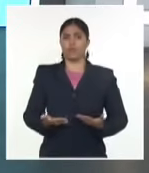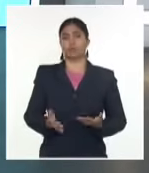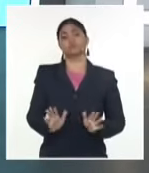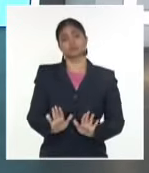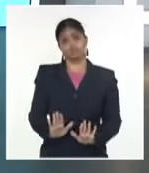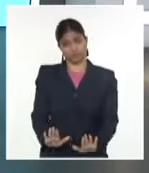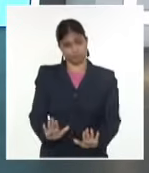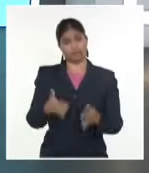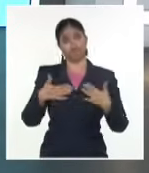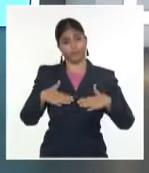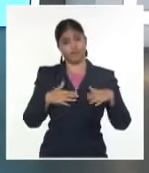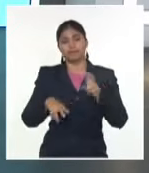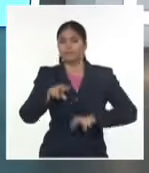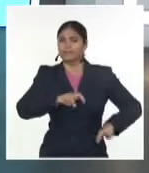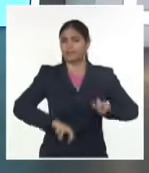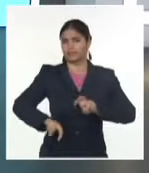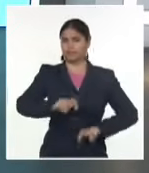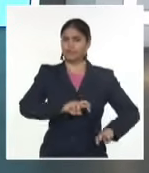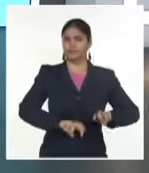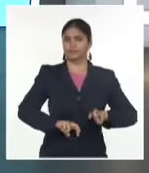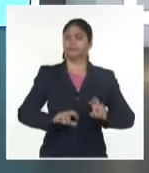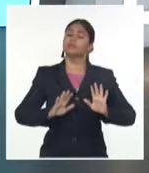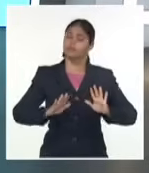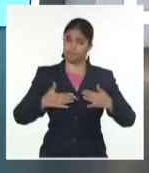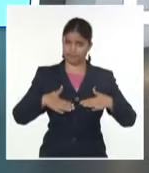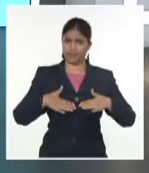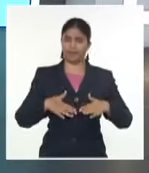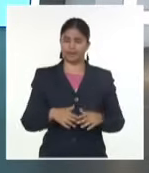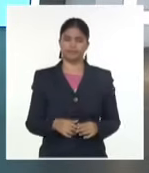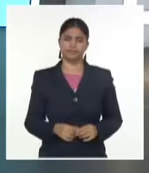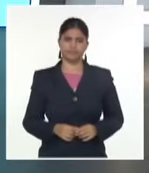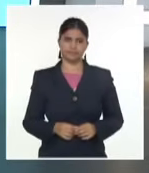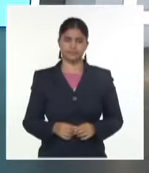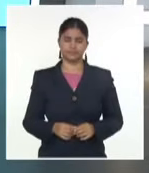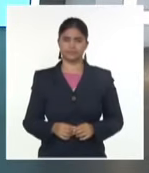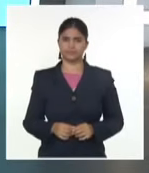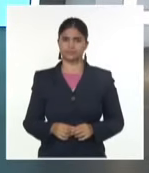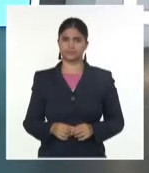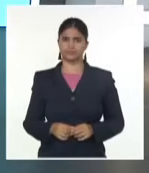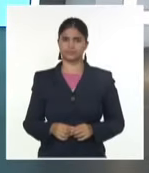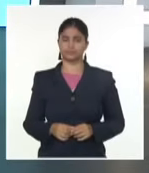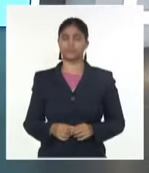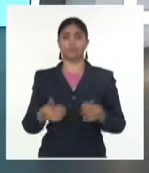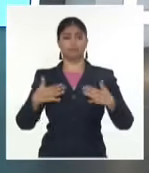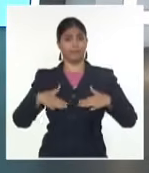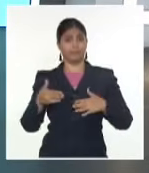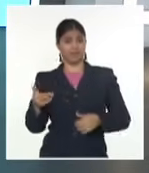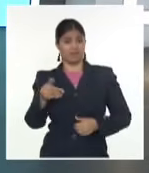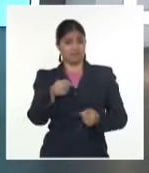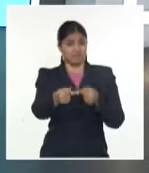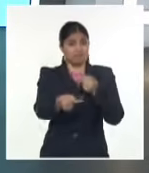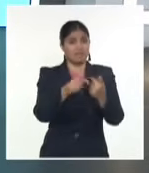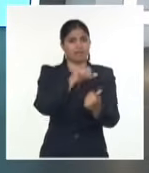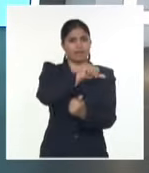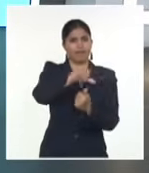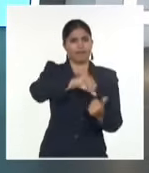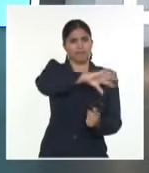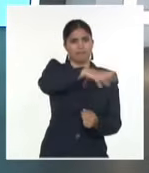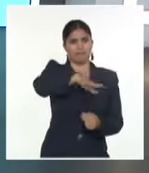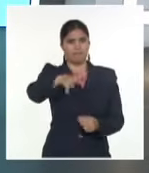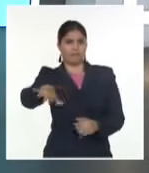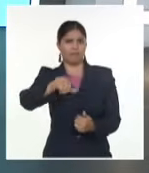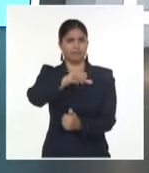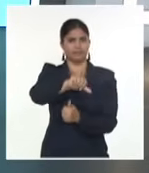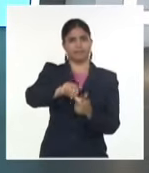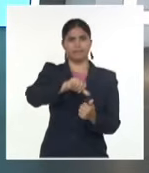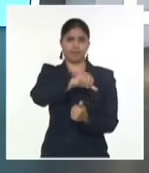tiene ahora. Pero habría que esperar, hay que esperar a que este sistema se adentre en el Mar Caribe y esté un poco más cerca en el tiempo y en el espacio para poder precisar